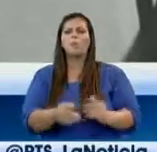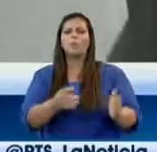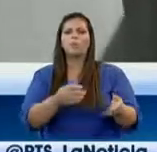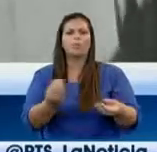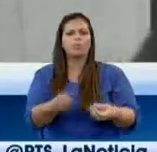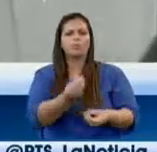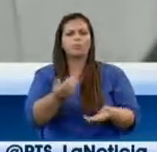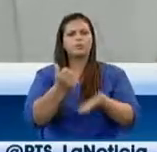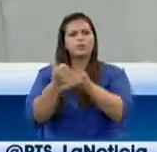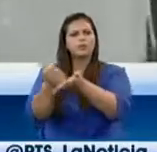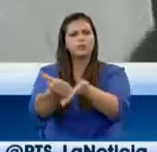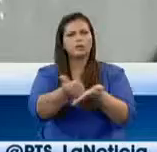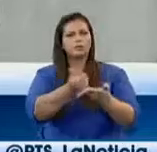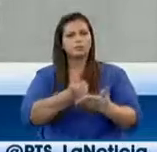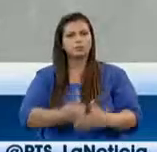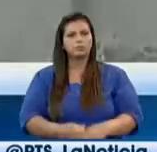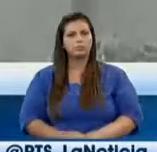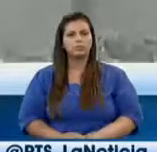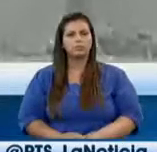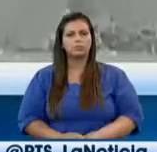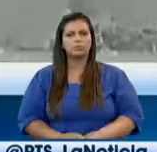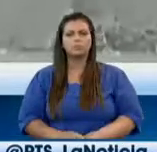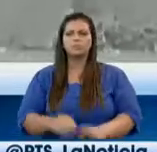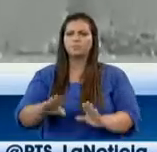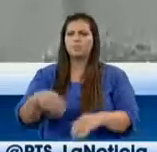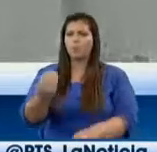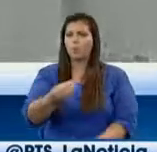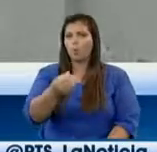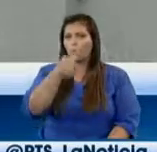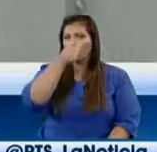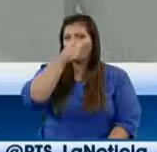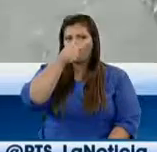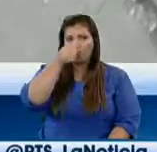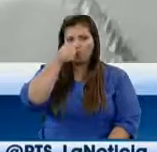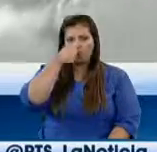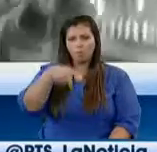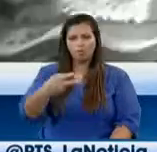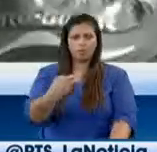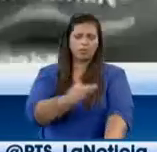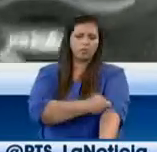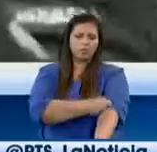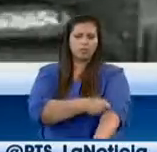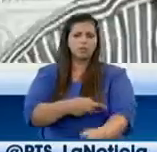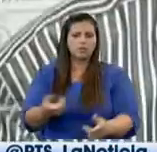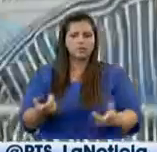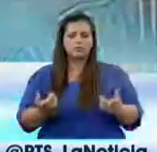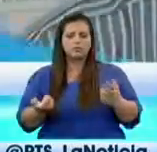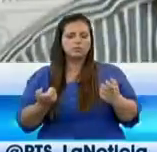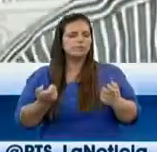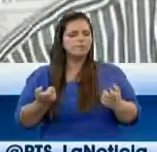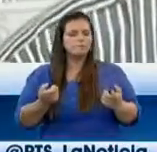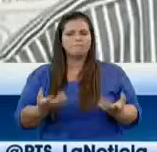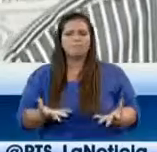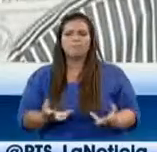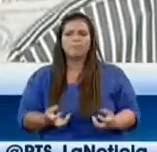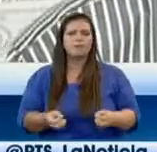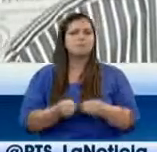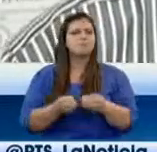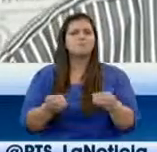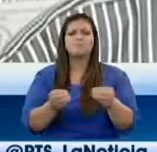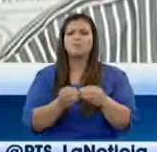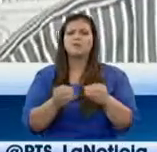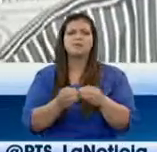del tratamiento a seguir. El chico hachero, el que consume H, por su síndrome de abstinencia, es tan fuerte que tiene que ser